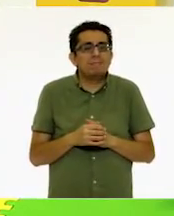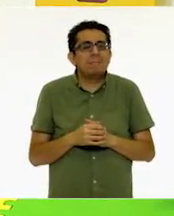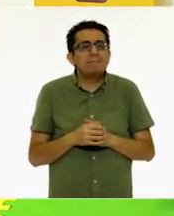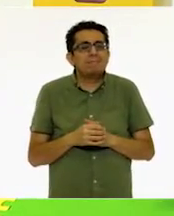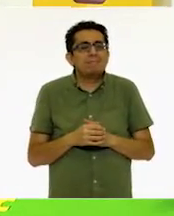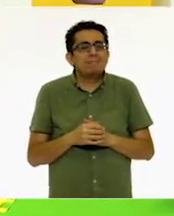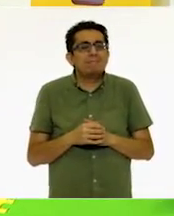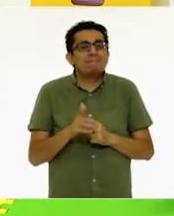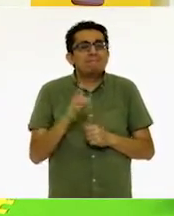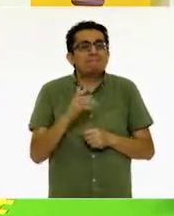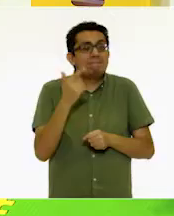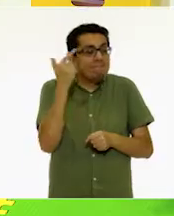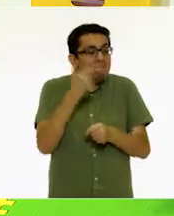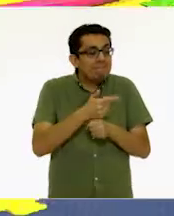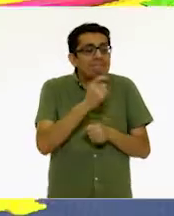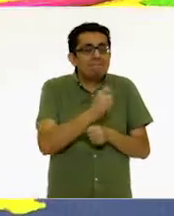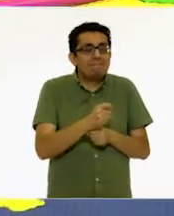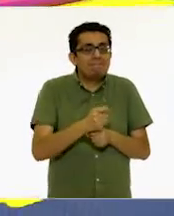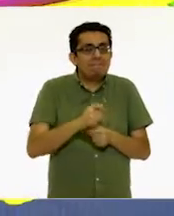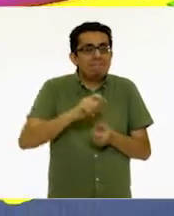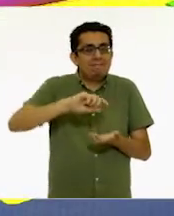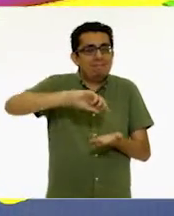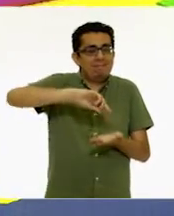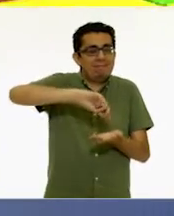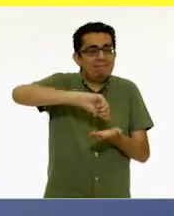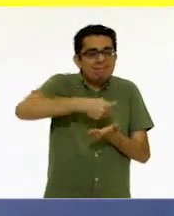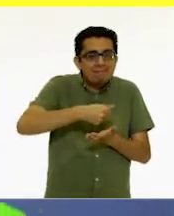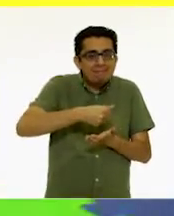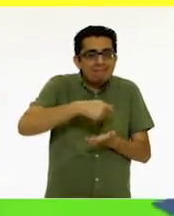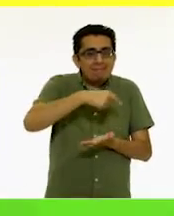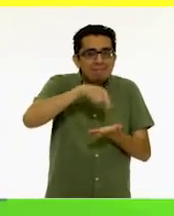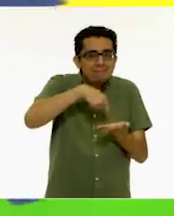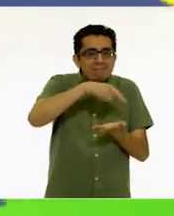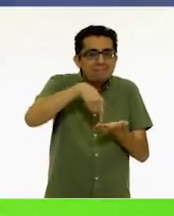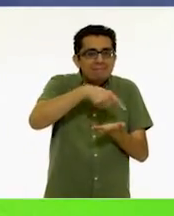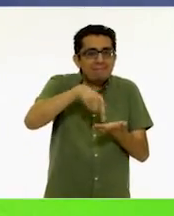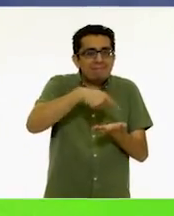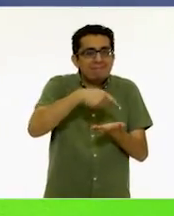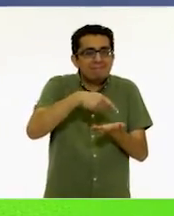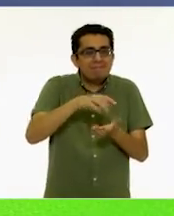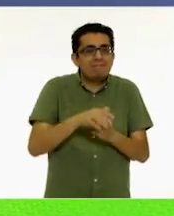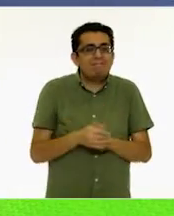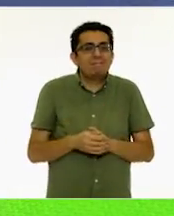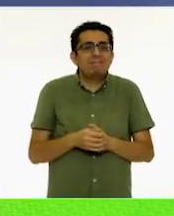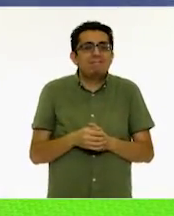A ver qué sale. Ahí va. Una, dos, tres. ¡Gira, gira, gira, gira, gira, gira, gira!